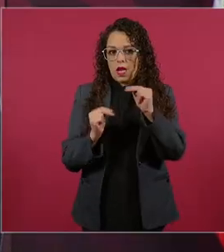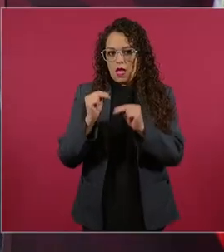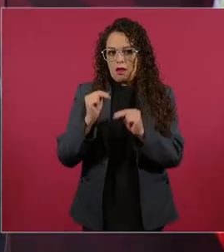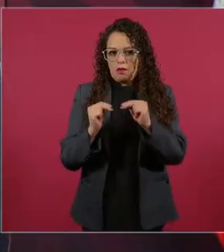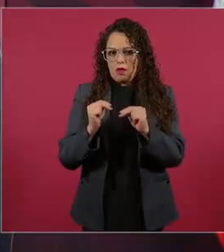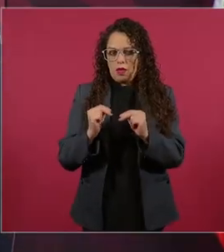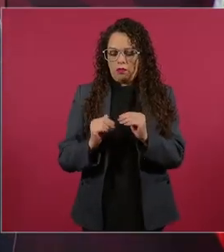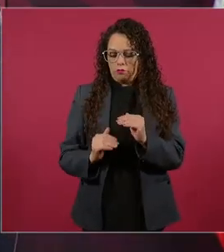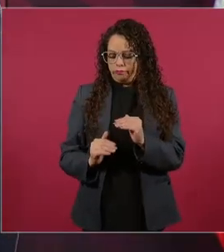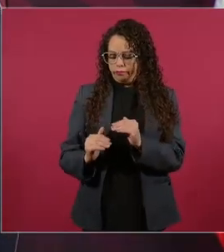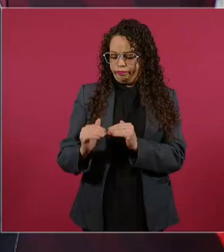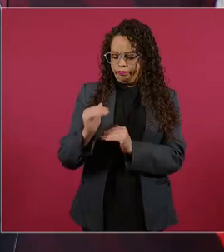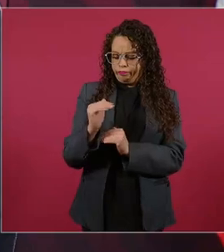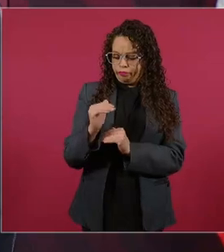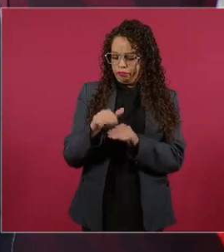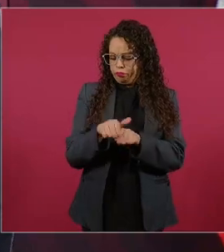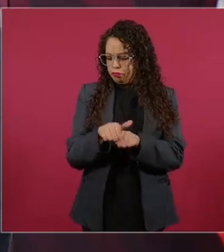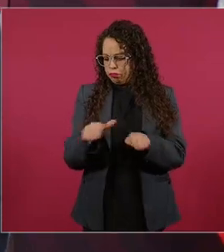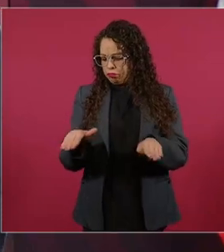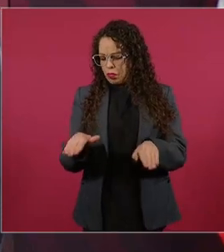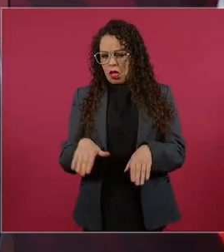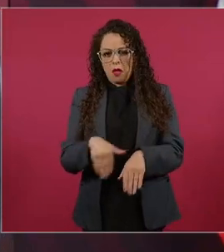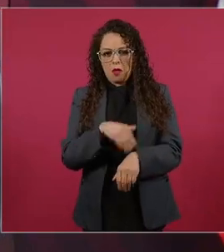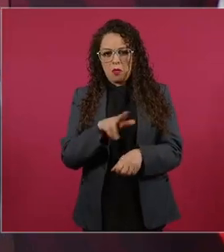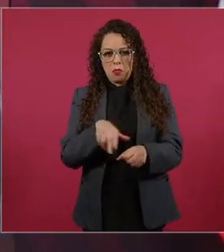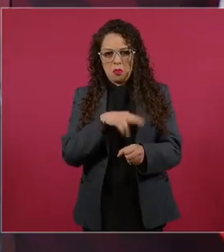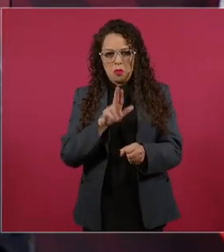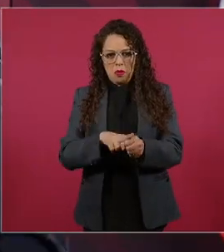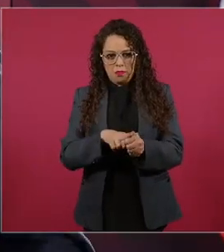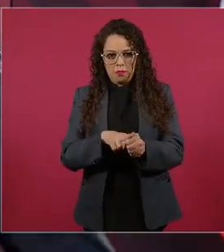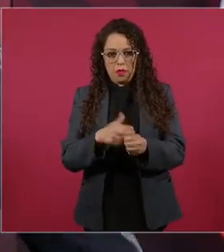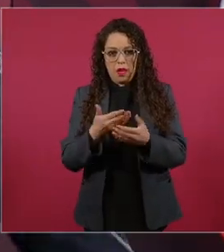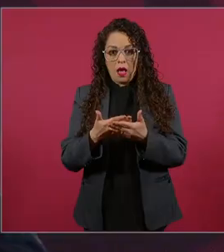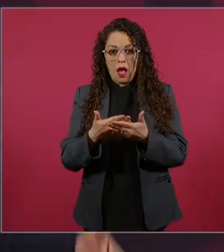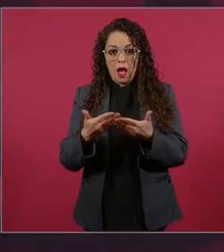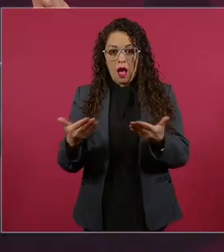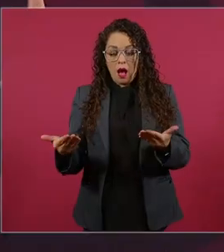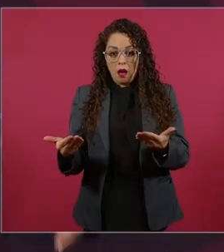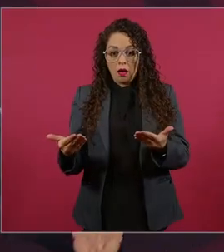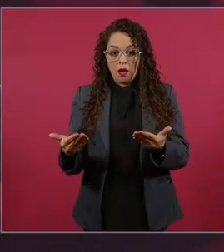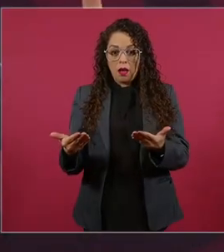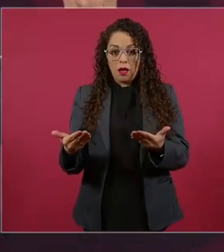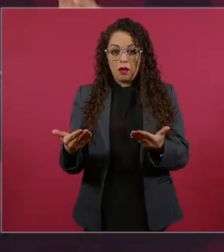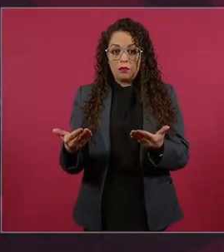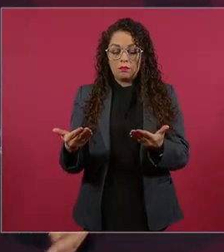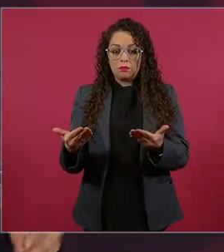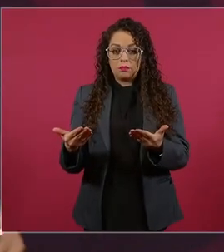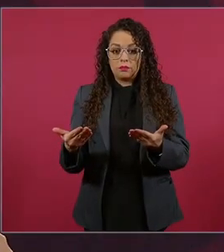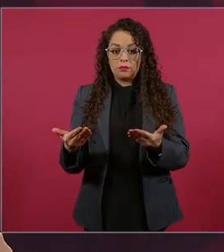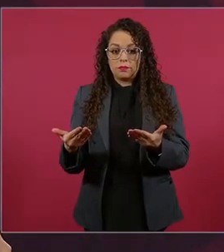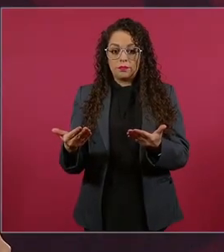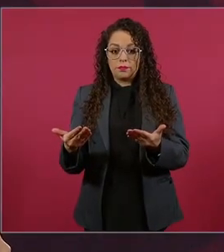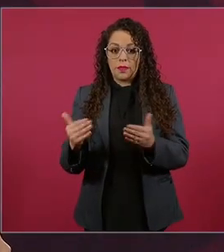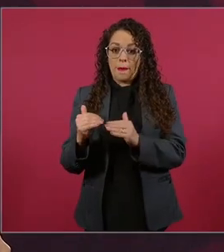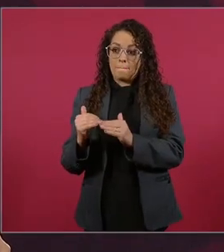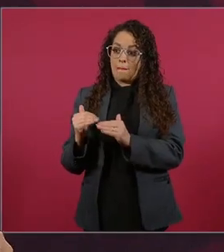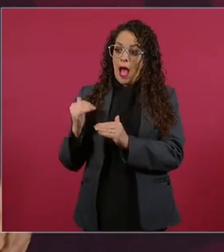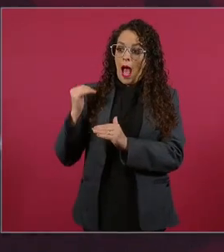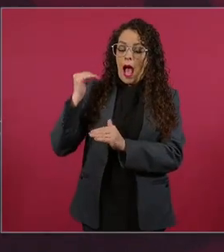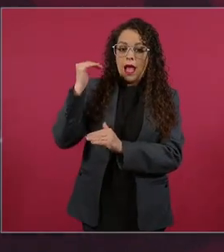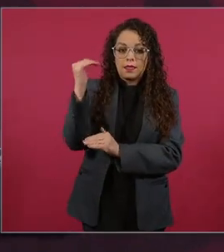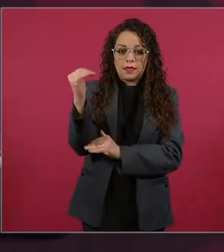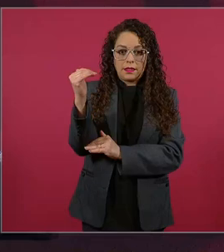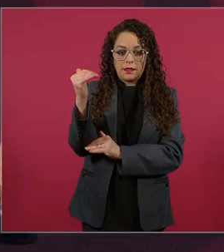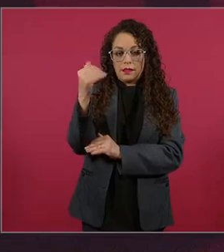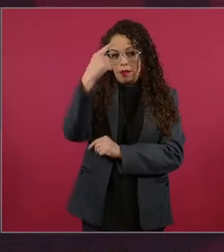Entonces, ahora se amplió el cauce y se hicieron bordos para que no vuelva a pasar. Pero no